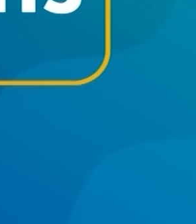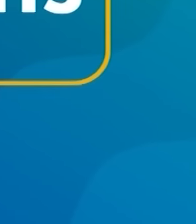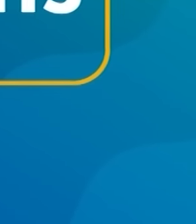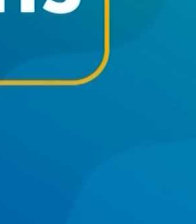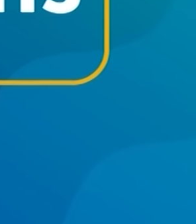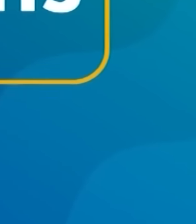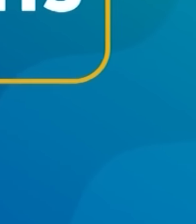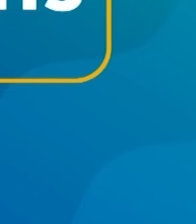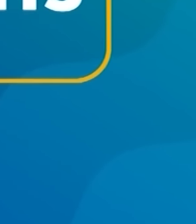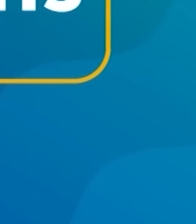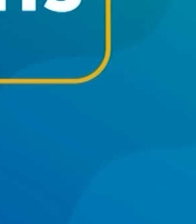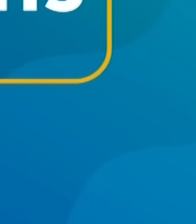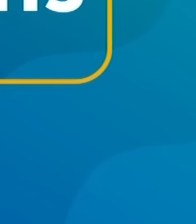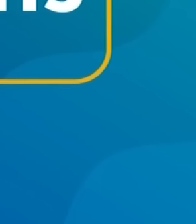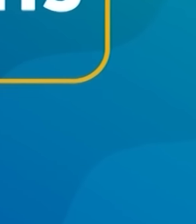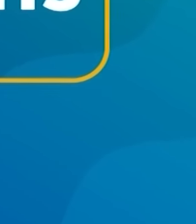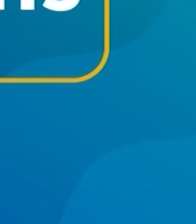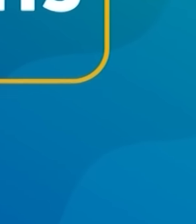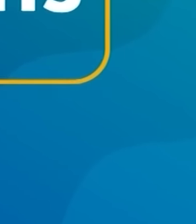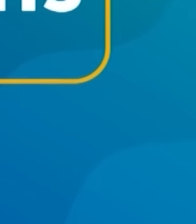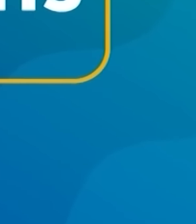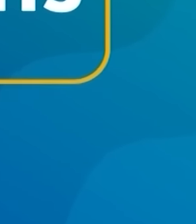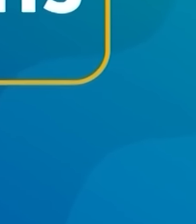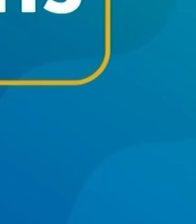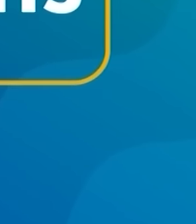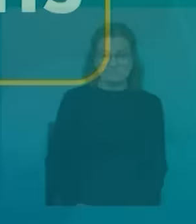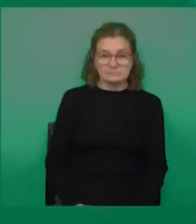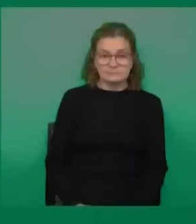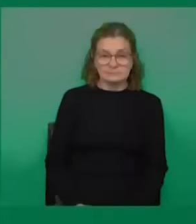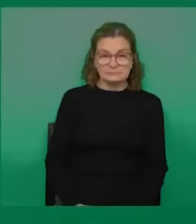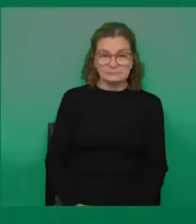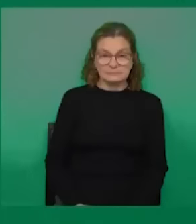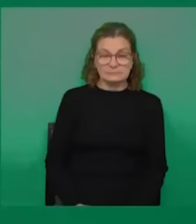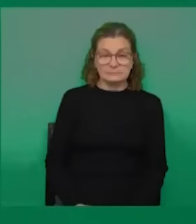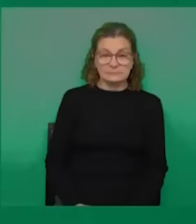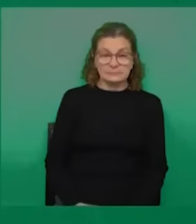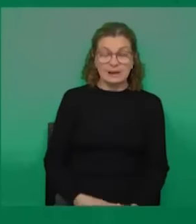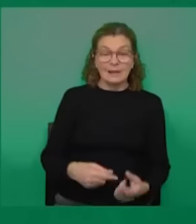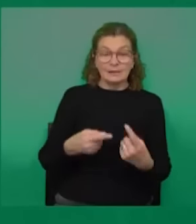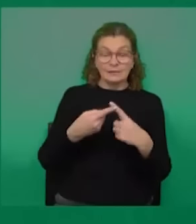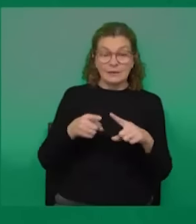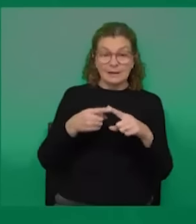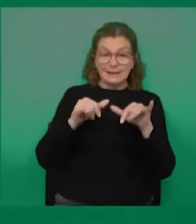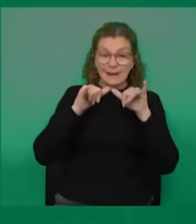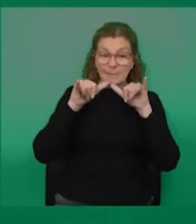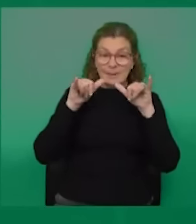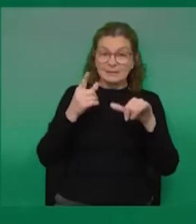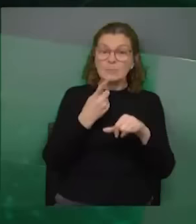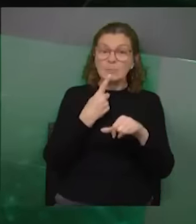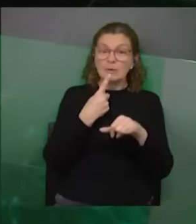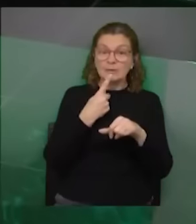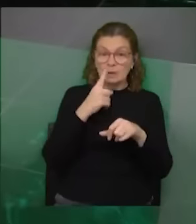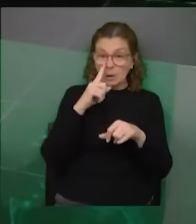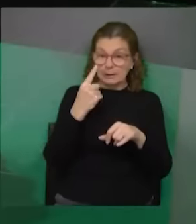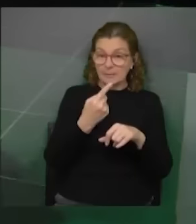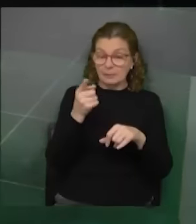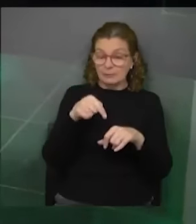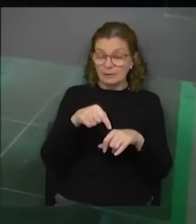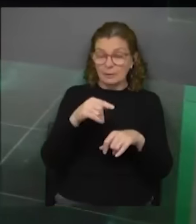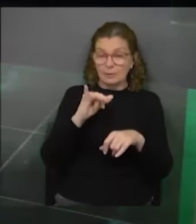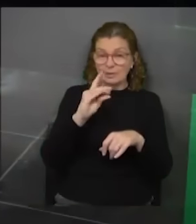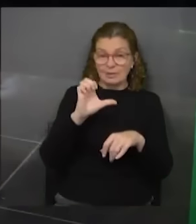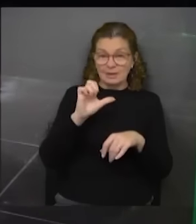prag en la web tendrá má beneficios actividad política de campaña rapidito voy con Diego